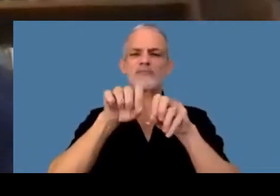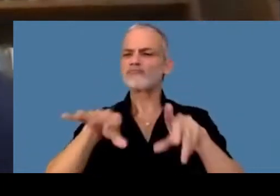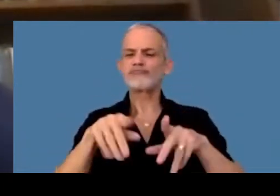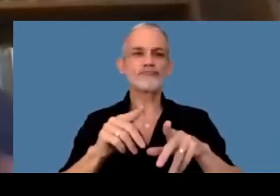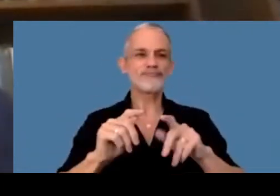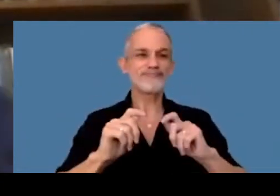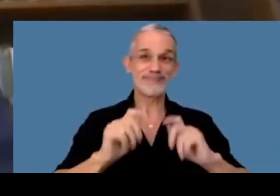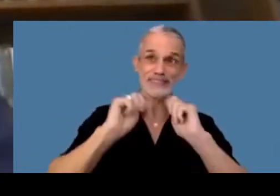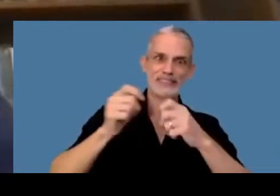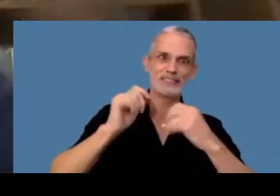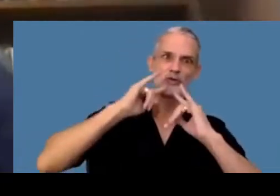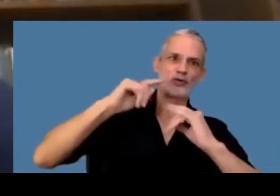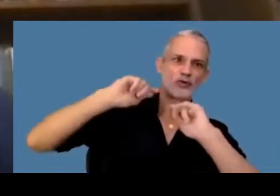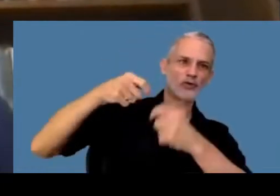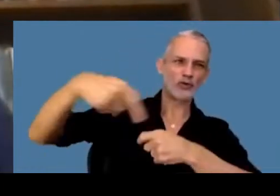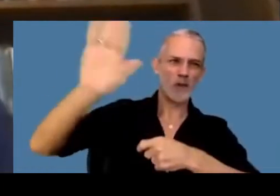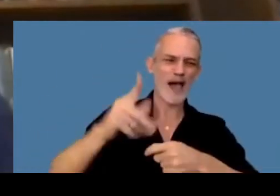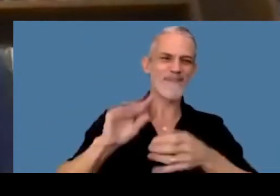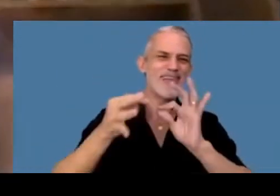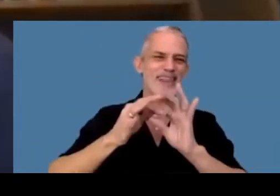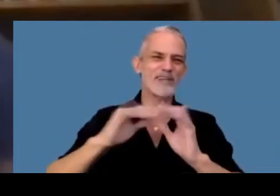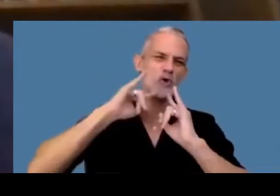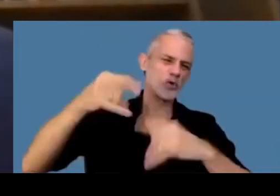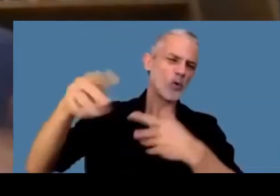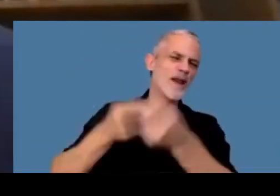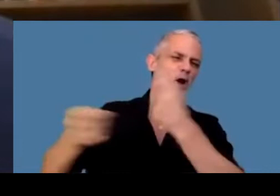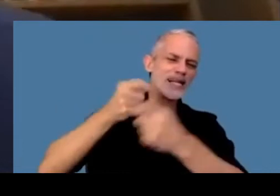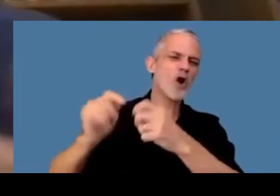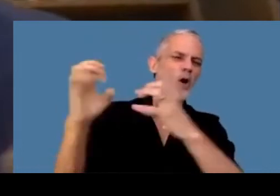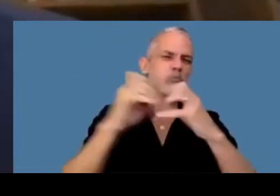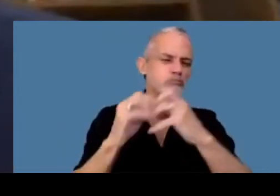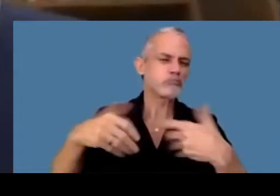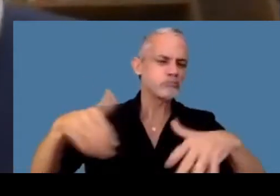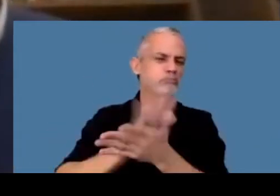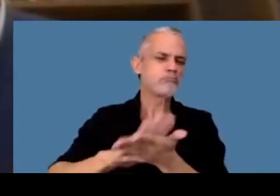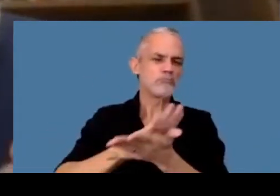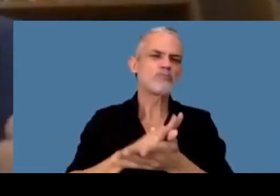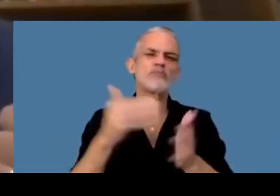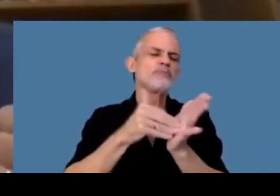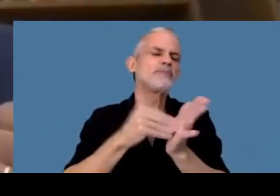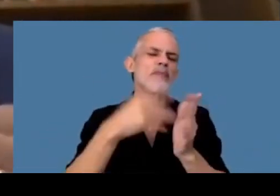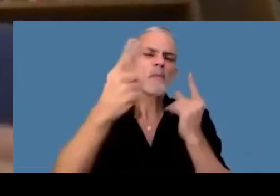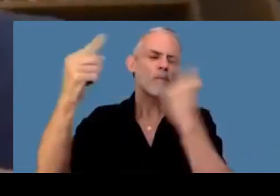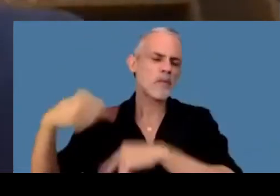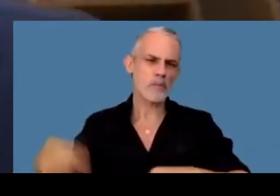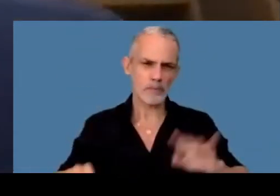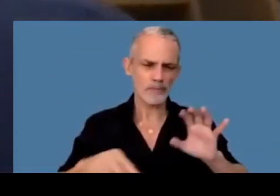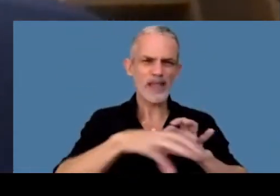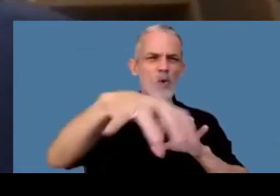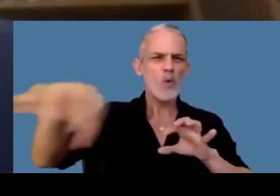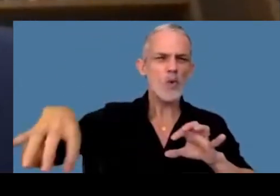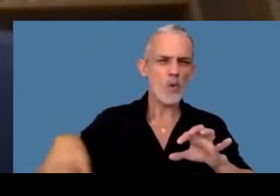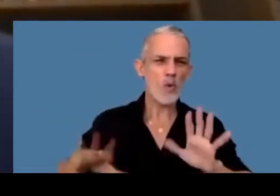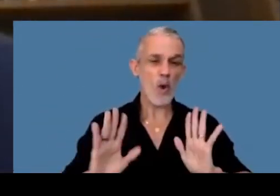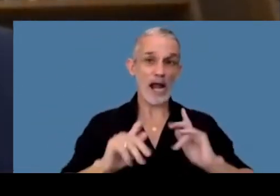muchas veces la negociación, el conflicto. Esto varía de acuerdo, la delegación está dada por el grado de delegación